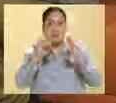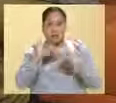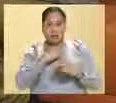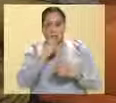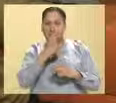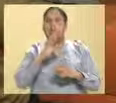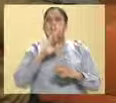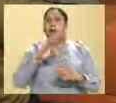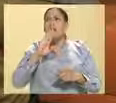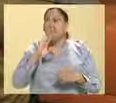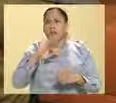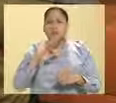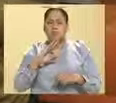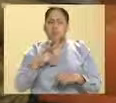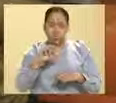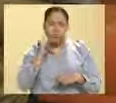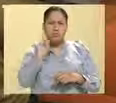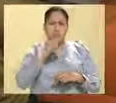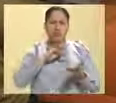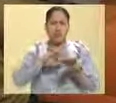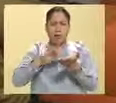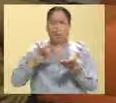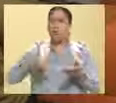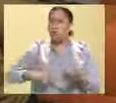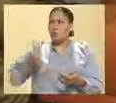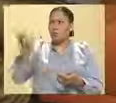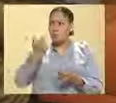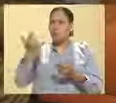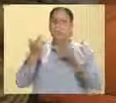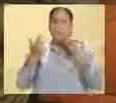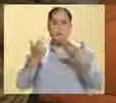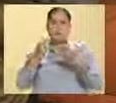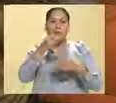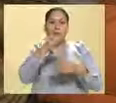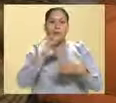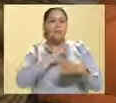malas noticias, siempre tenemos apoyo de nuestras autoridades, solamente pues hay que acercarnos a ellas.